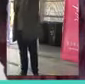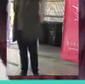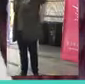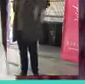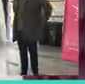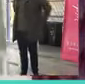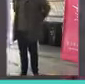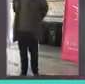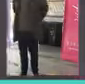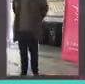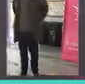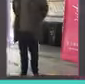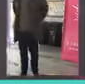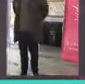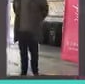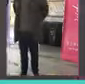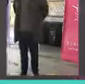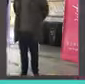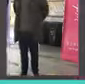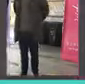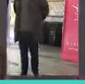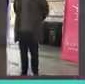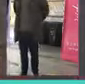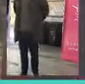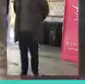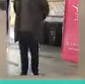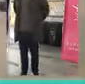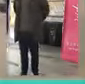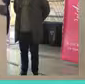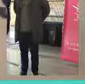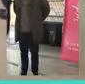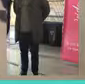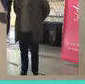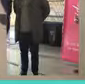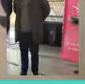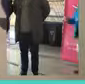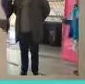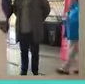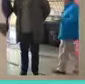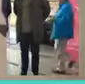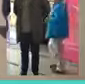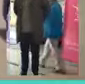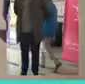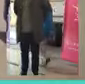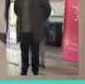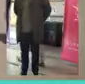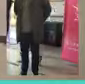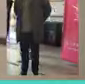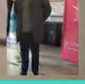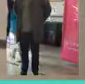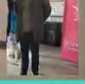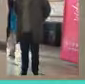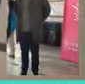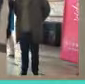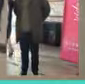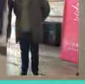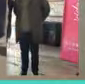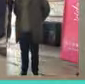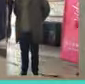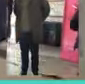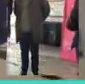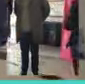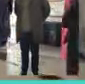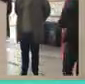se iban a construir otras cosas, otros edificios, más cemento. Y lograr el área verde fue una